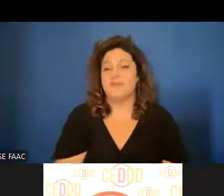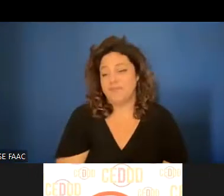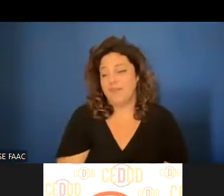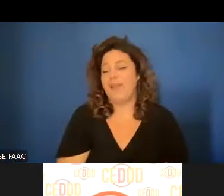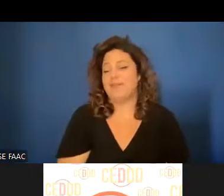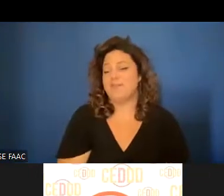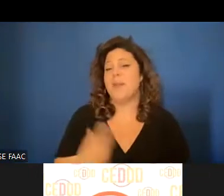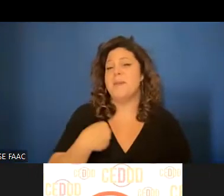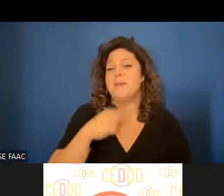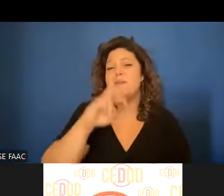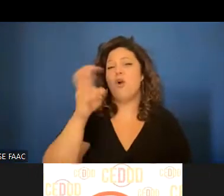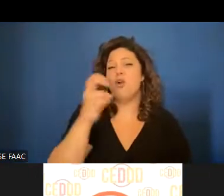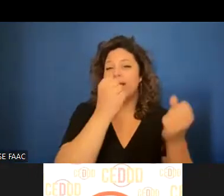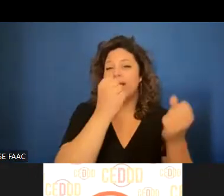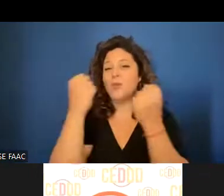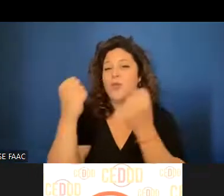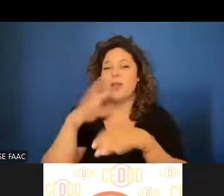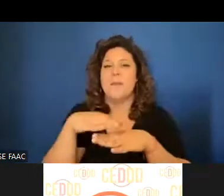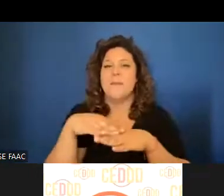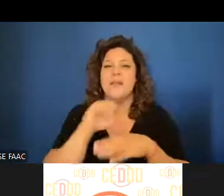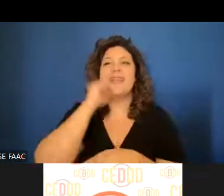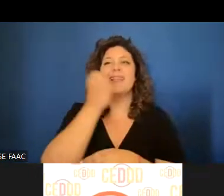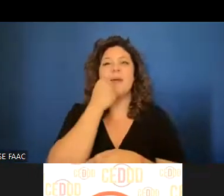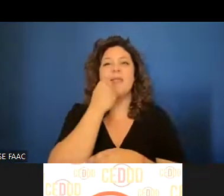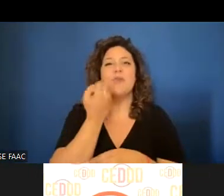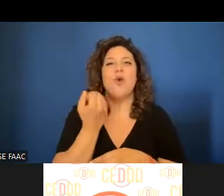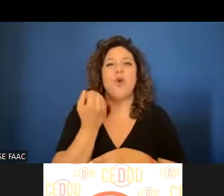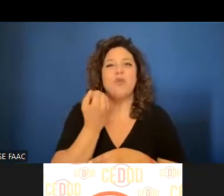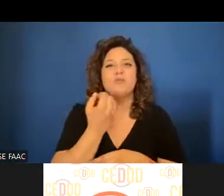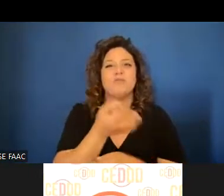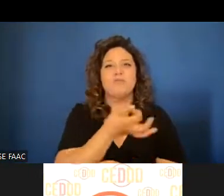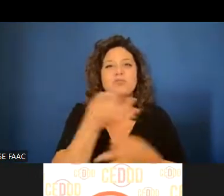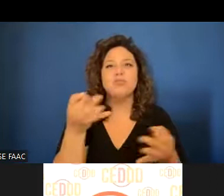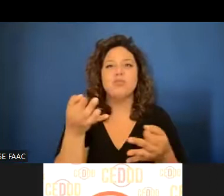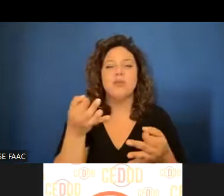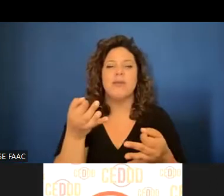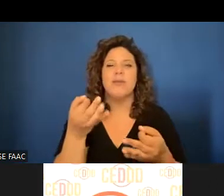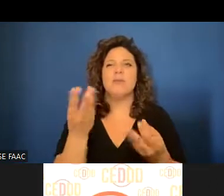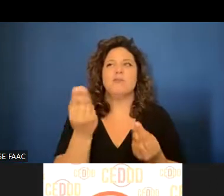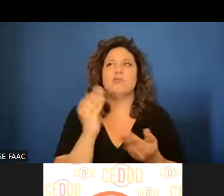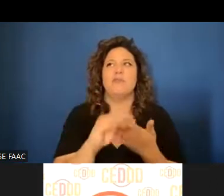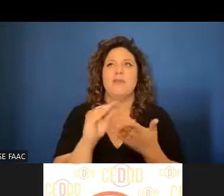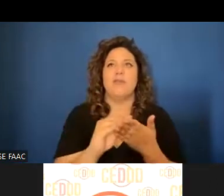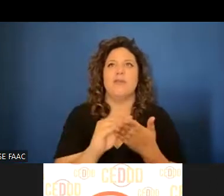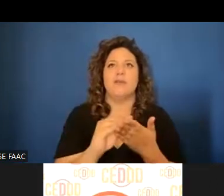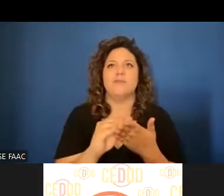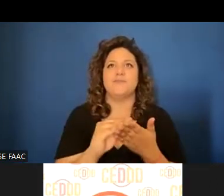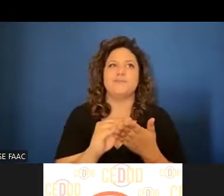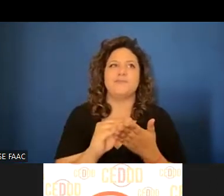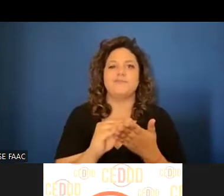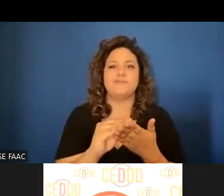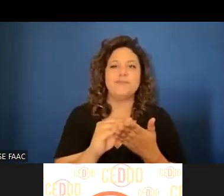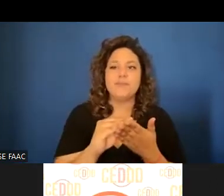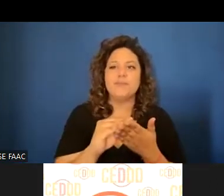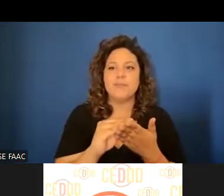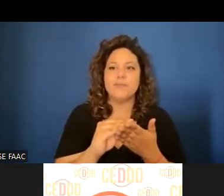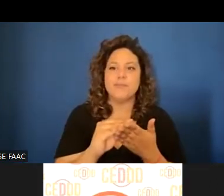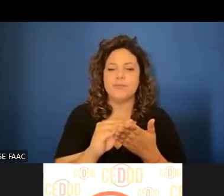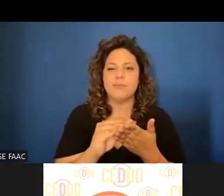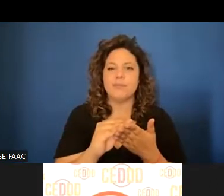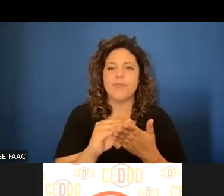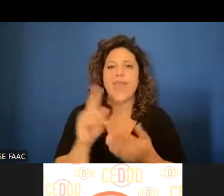dicho antes, dependiendo de las circunstancias, a la ley de infracciones y sanciones de orden social y recoge sanciones desde 300 euros